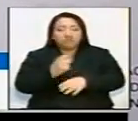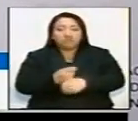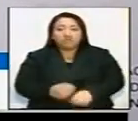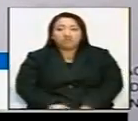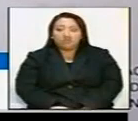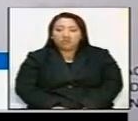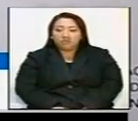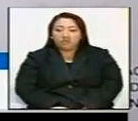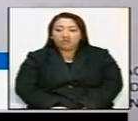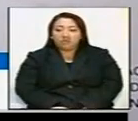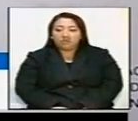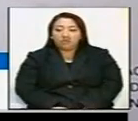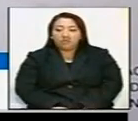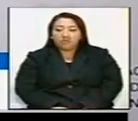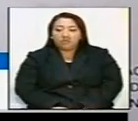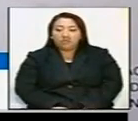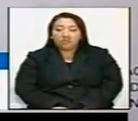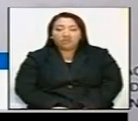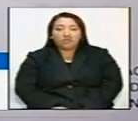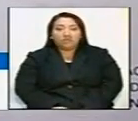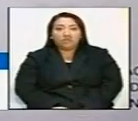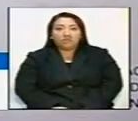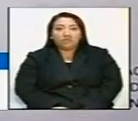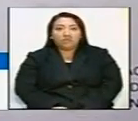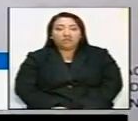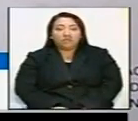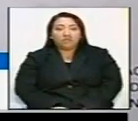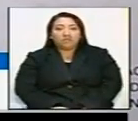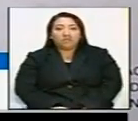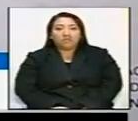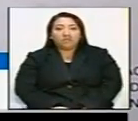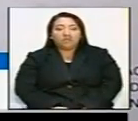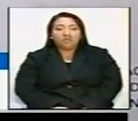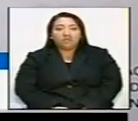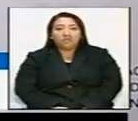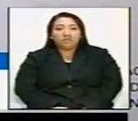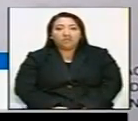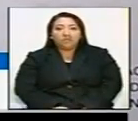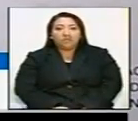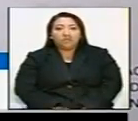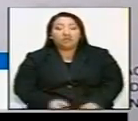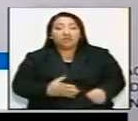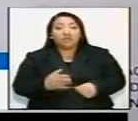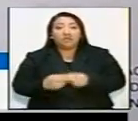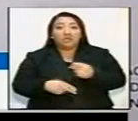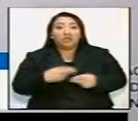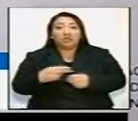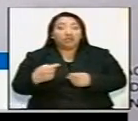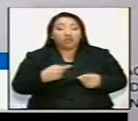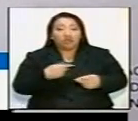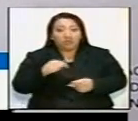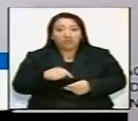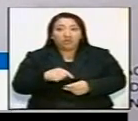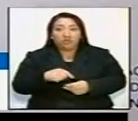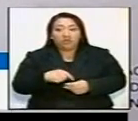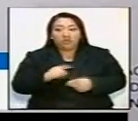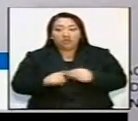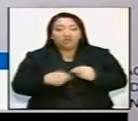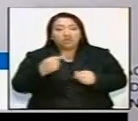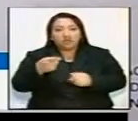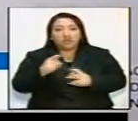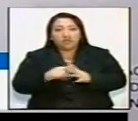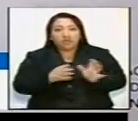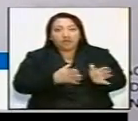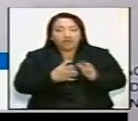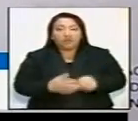Nuestro país necesita que nuestras empresas puedan competir en los mercados internacionales. Y el Plan Nacional de Competitividad comienza por ese